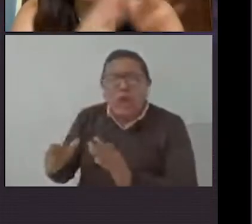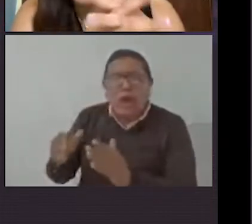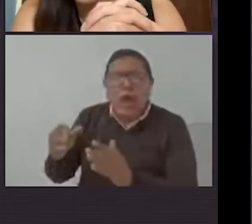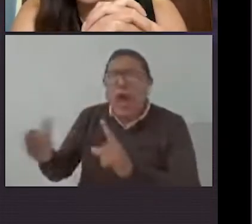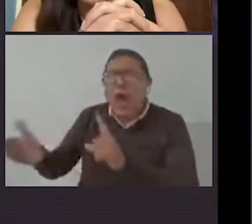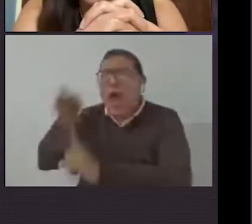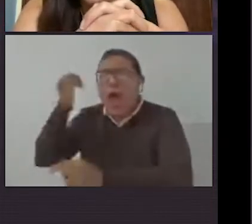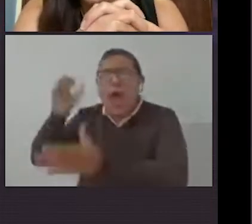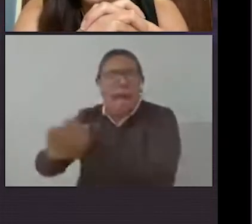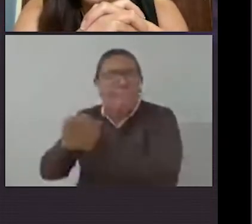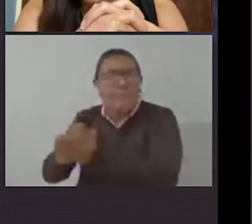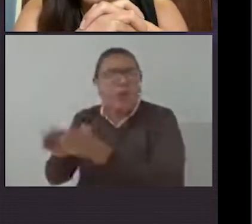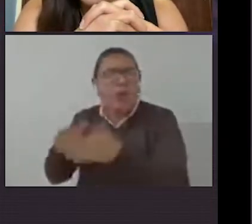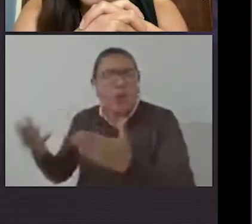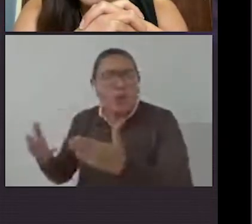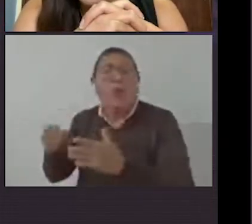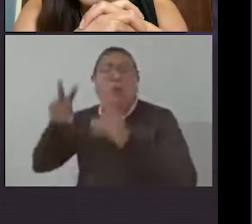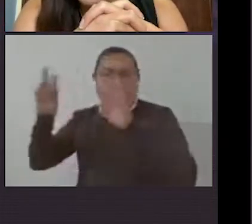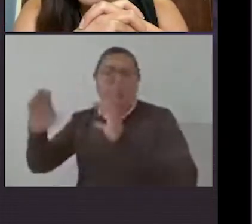de comunicación.